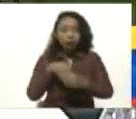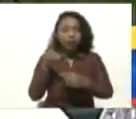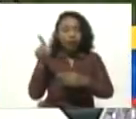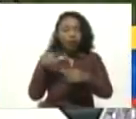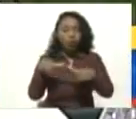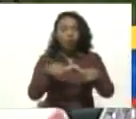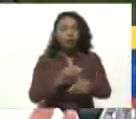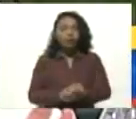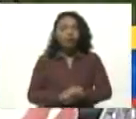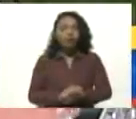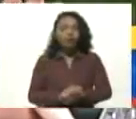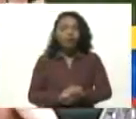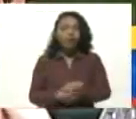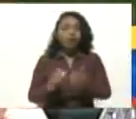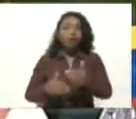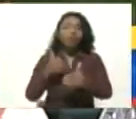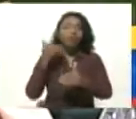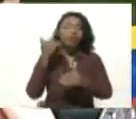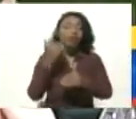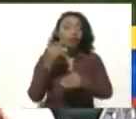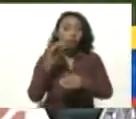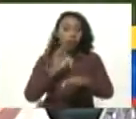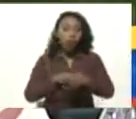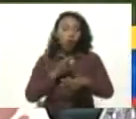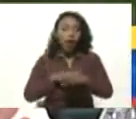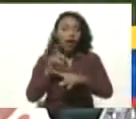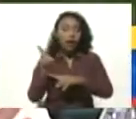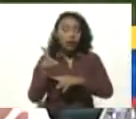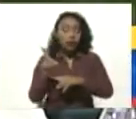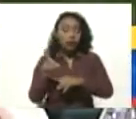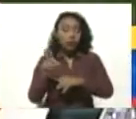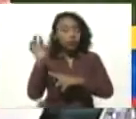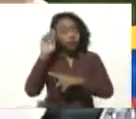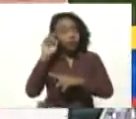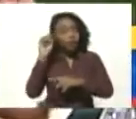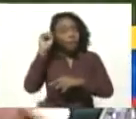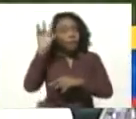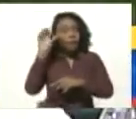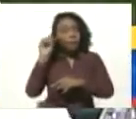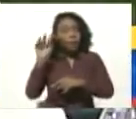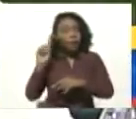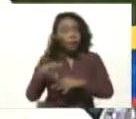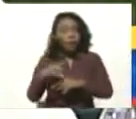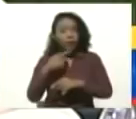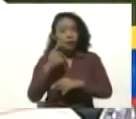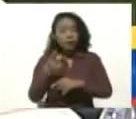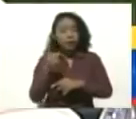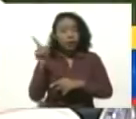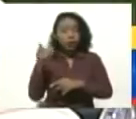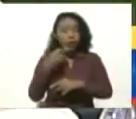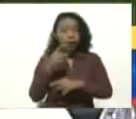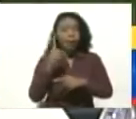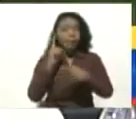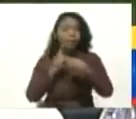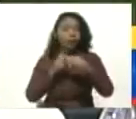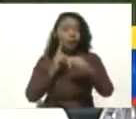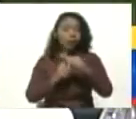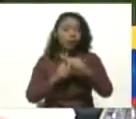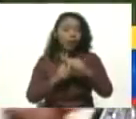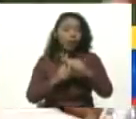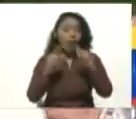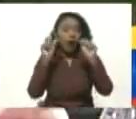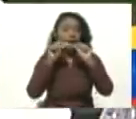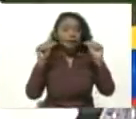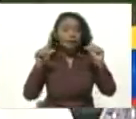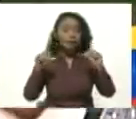sitio. Luego, y por eso la relevancia es usar el semáforo. El semáforo le dice, usted está positivo, el sistema